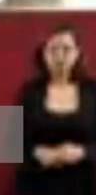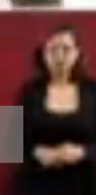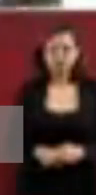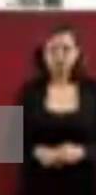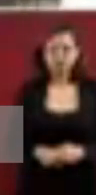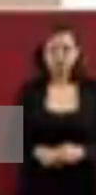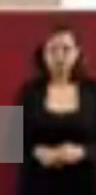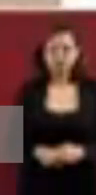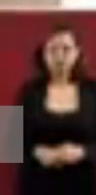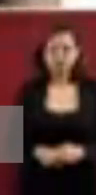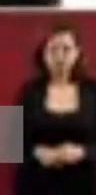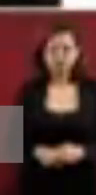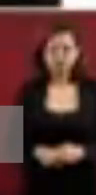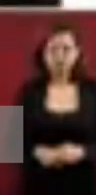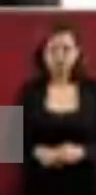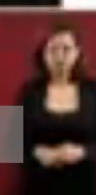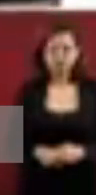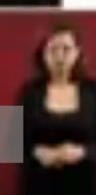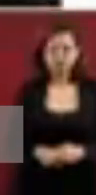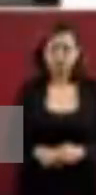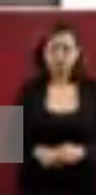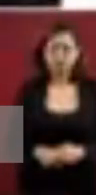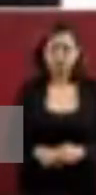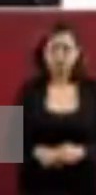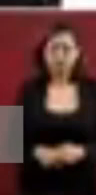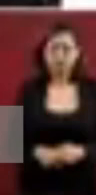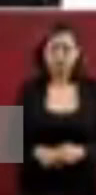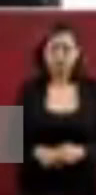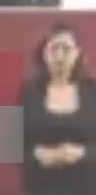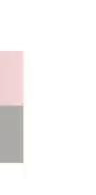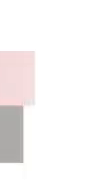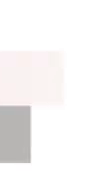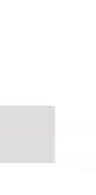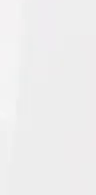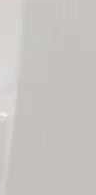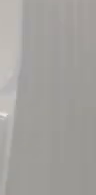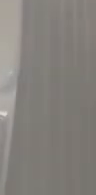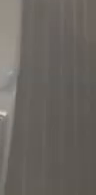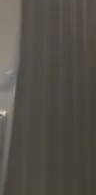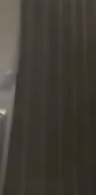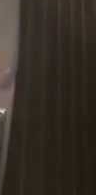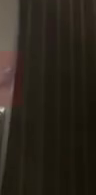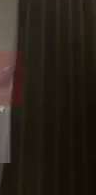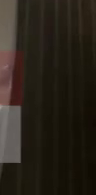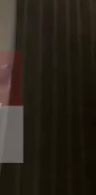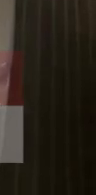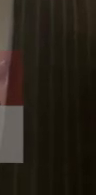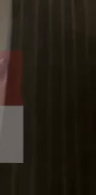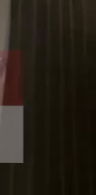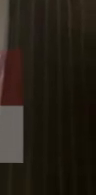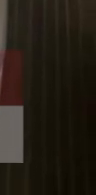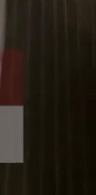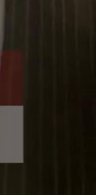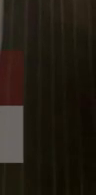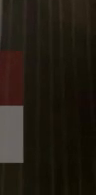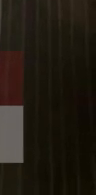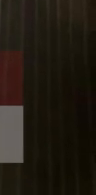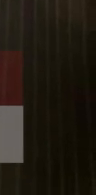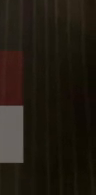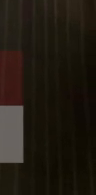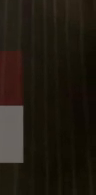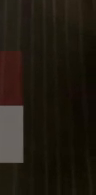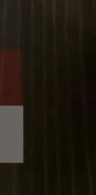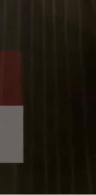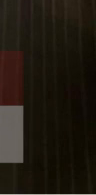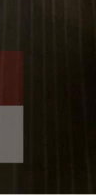dispositivos destructivos y lavado de dinero el departamento de Justicia agradece al gobierno de México incluido el Ministerio de